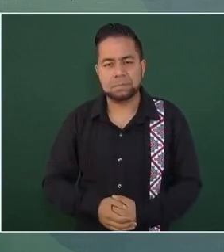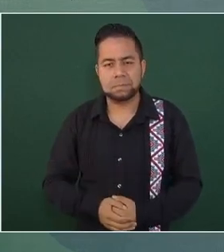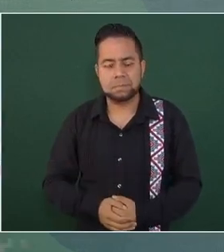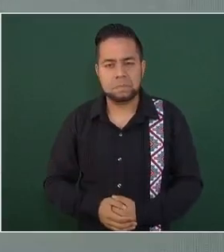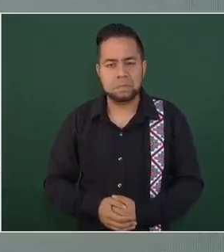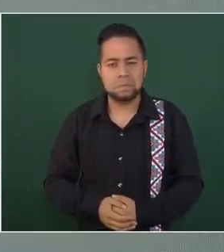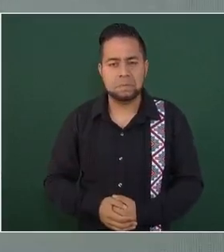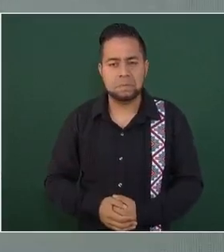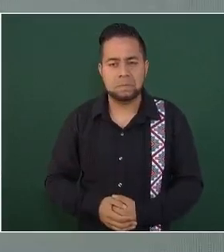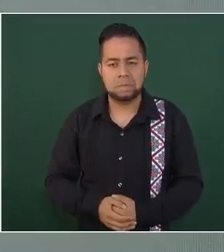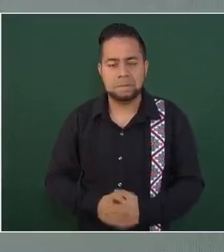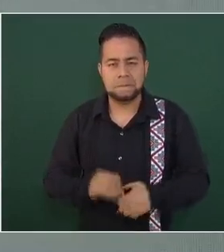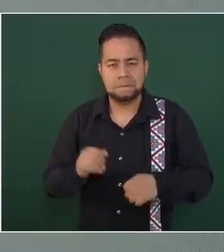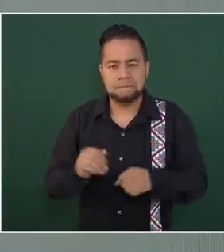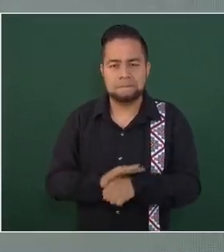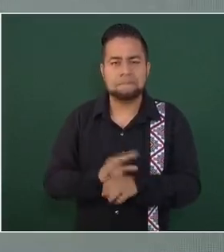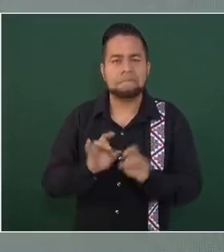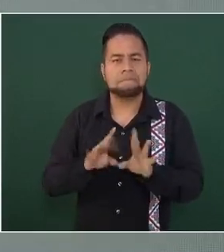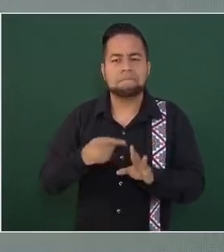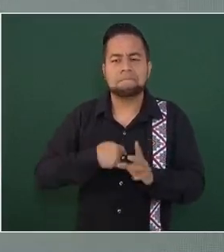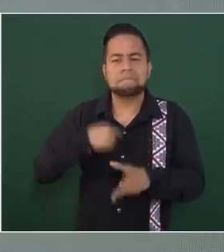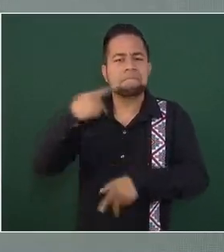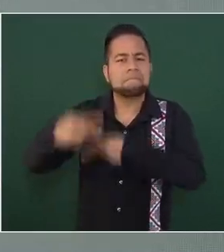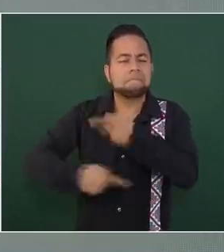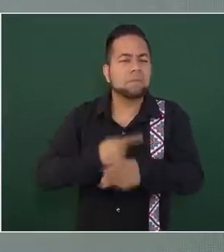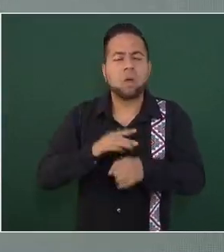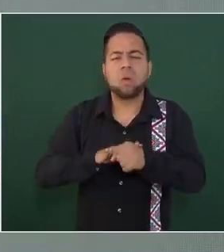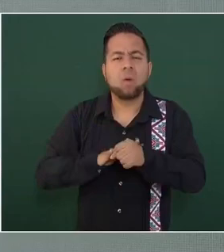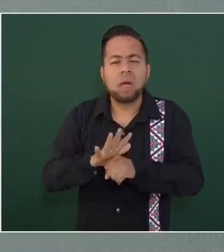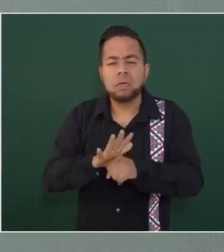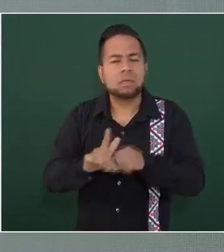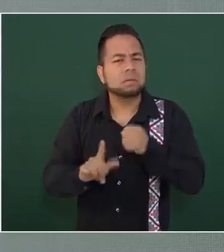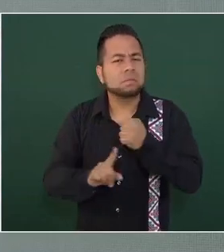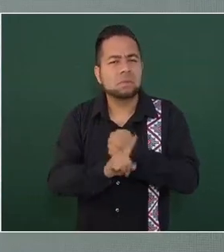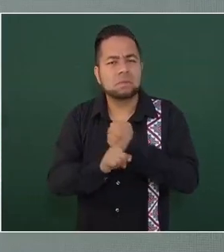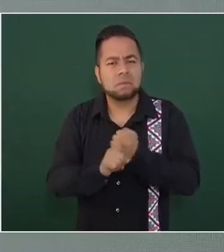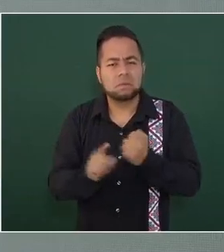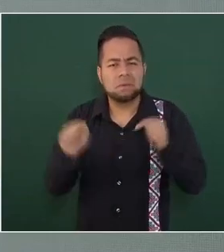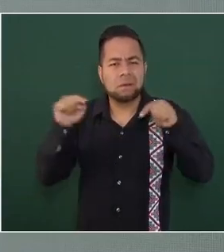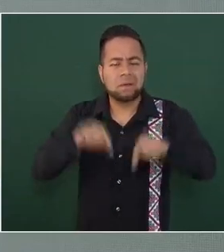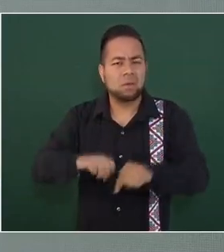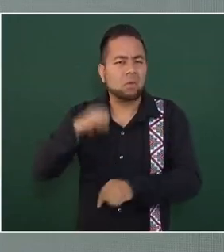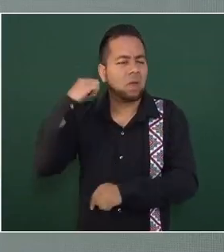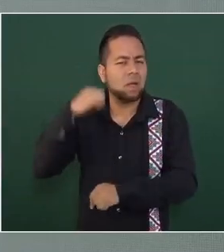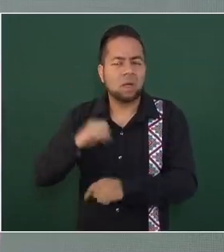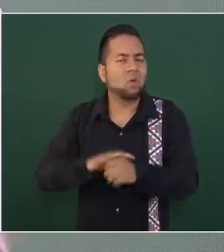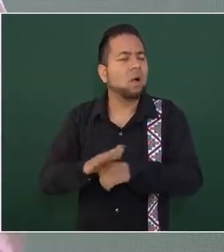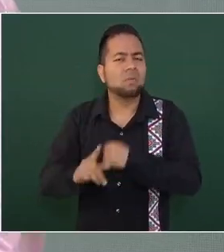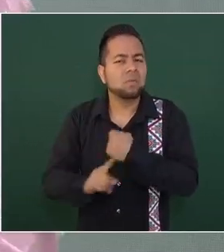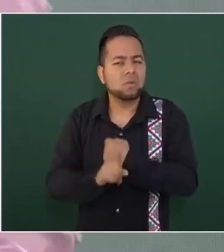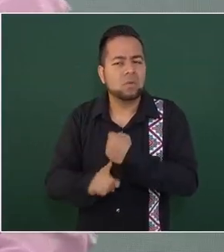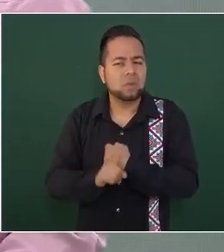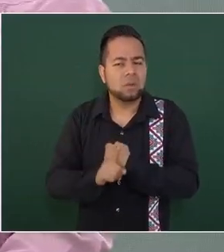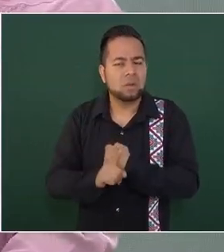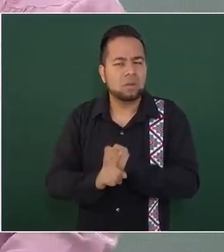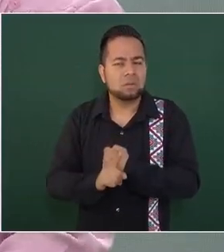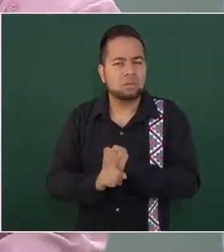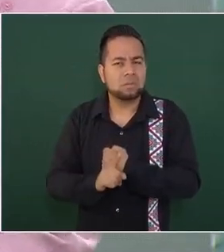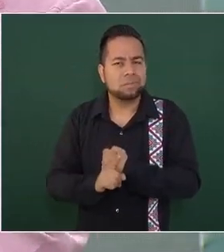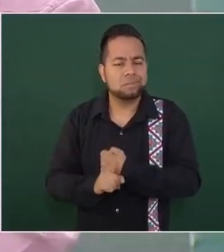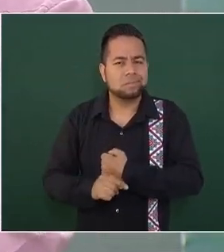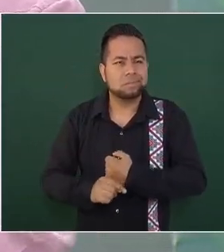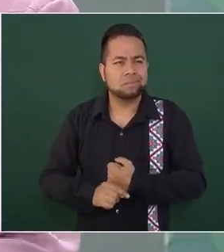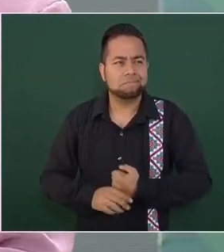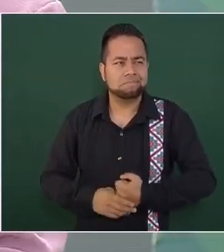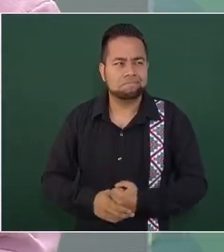preguntaran a ver qué problema ve en Oaxaca ya vemos de que